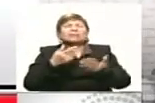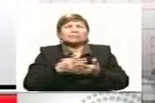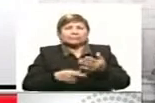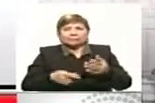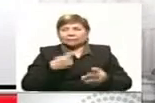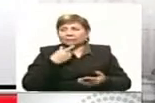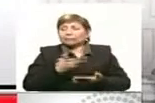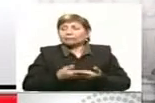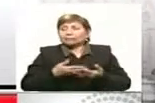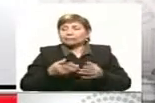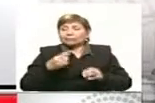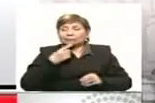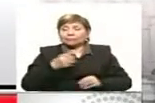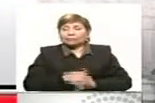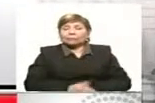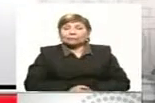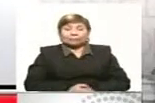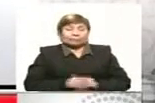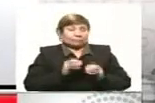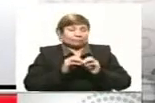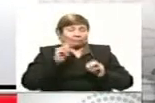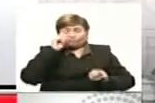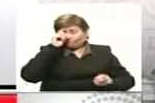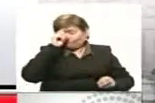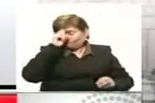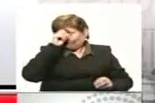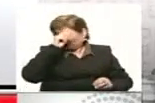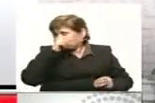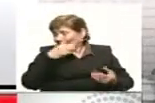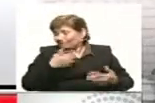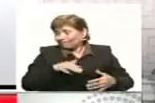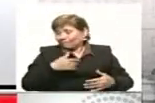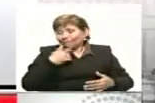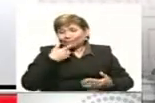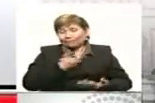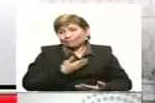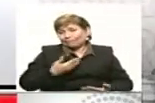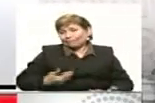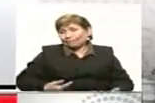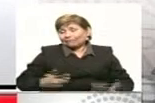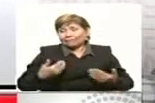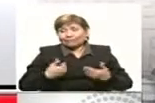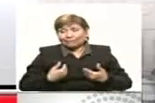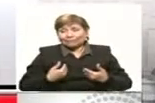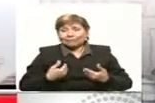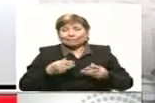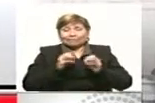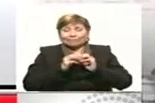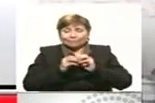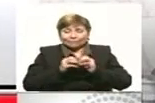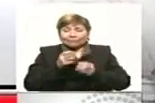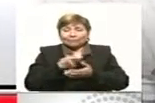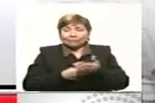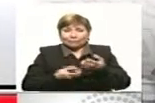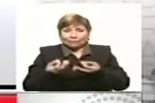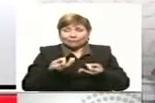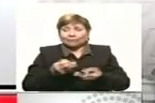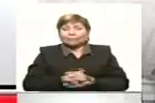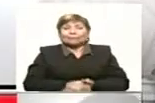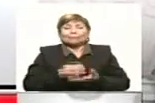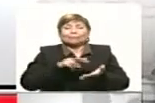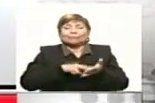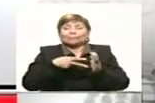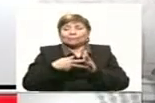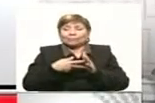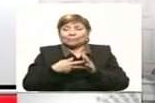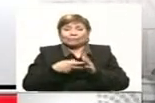congresista, con toda franqueza, que eso genera una cierta dificultad, que es, dado que tenemos un determinado presupuesto, eso significa